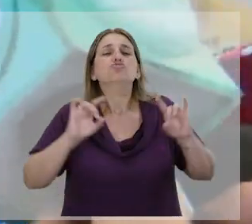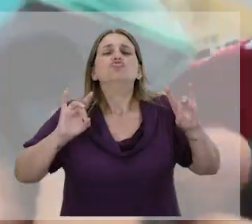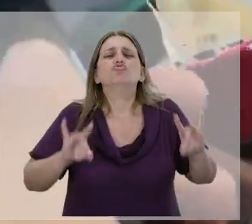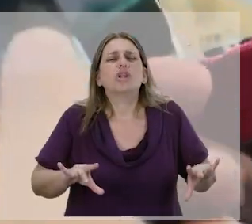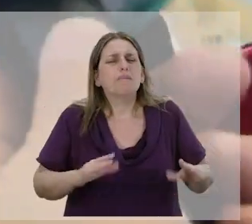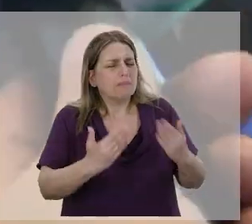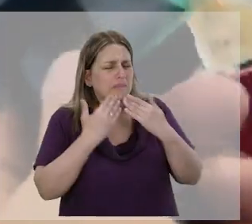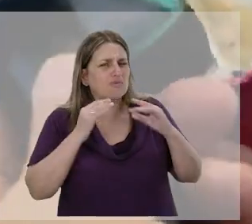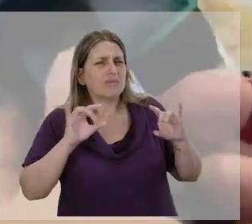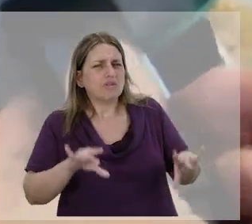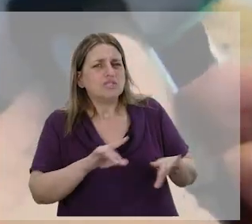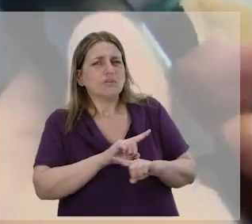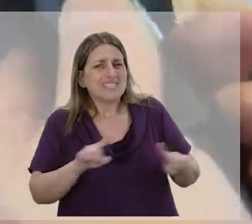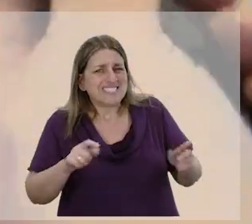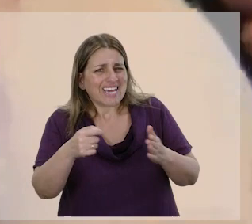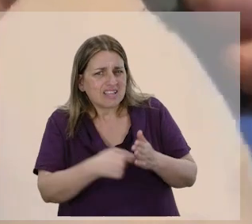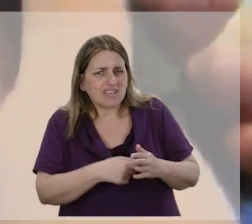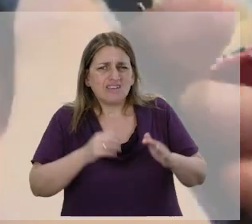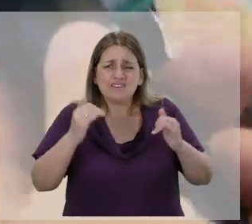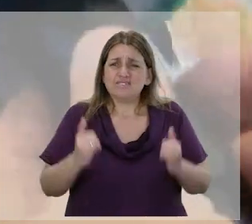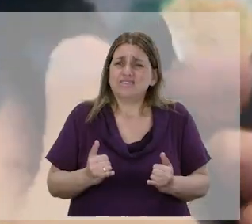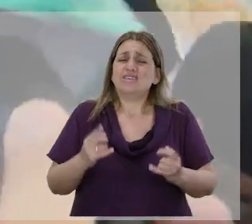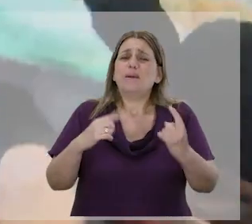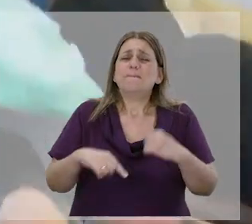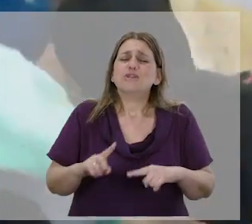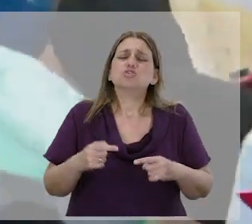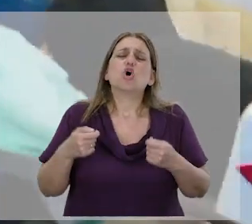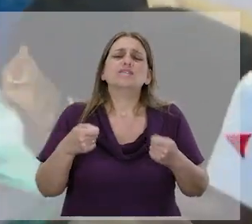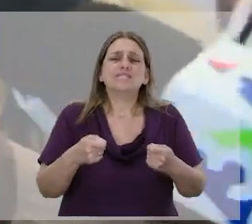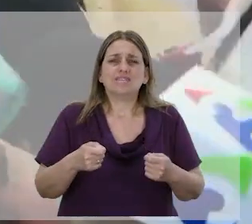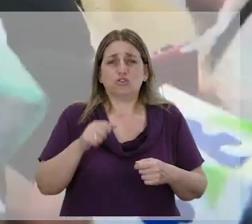pagador. Solo para el caso sin garantía, entonces. Por supuesto, pero aparte, perdón,